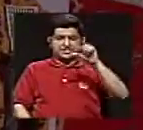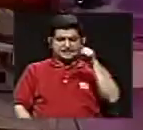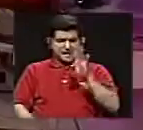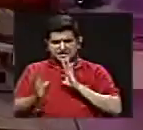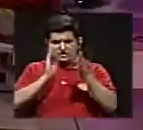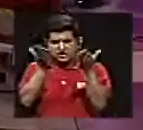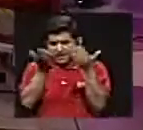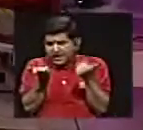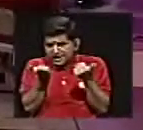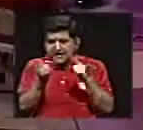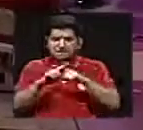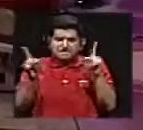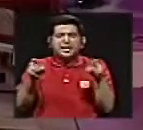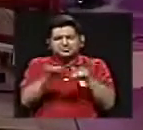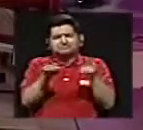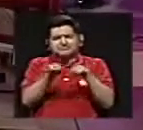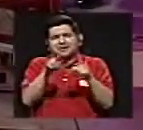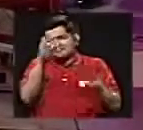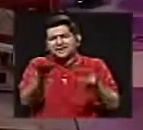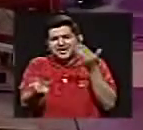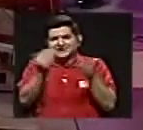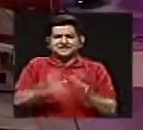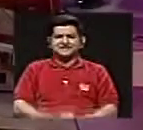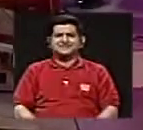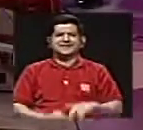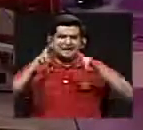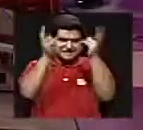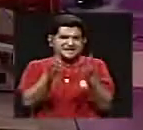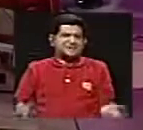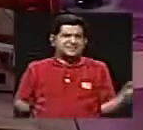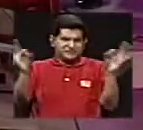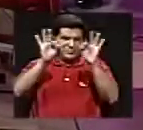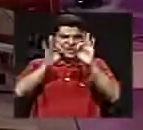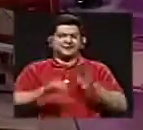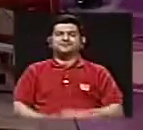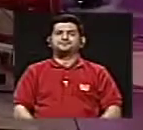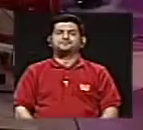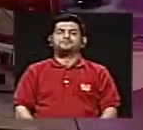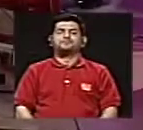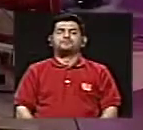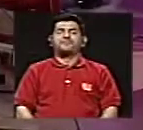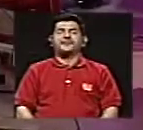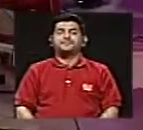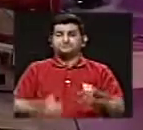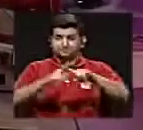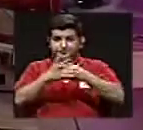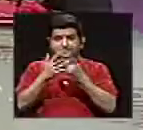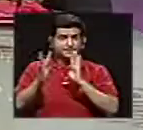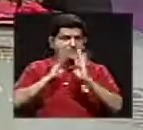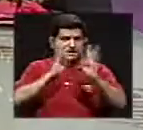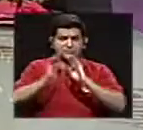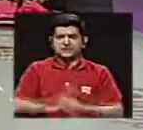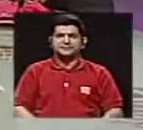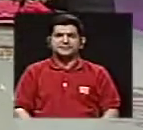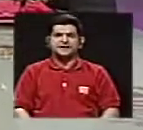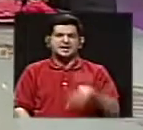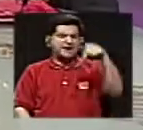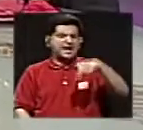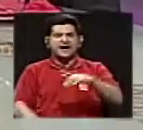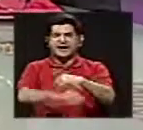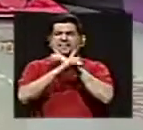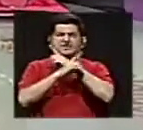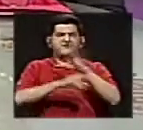referirse a eso, pero bueno, también es un tema importantísimo. Bueno, quizá empecemos por hablar, que estamos hablando